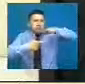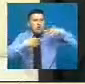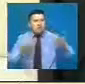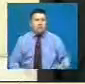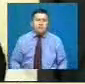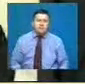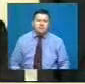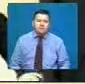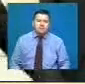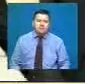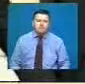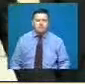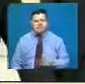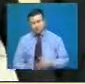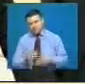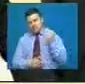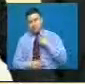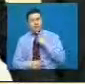Voy a comenzar